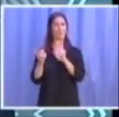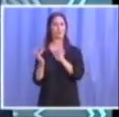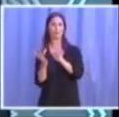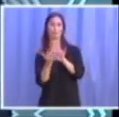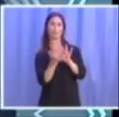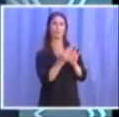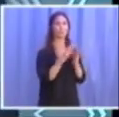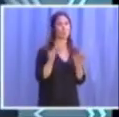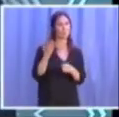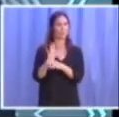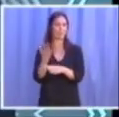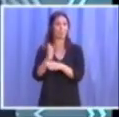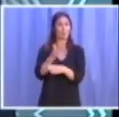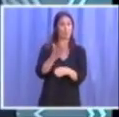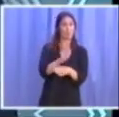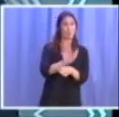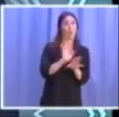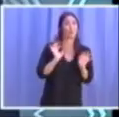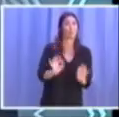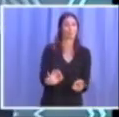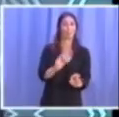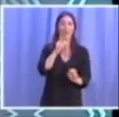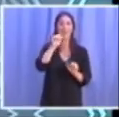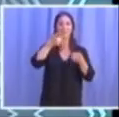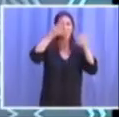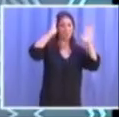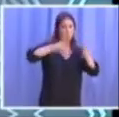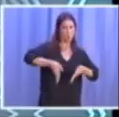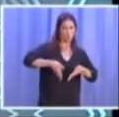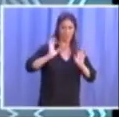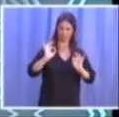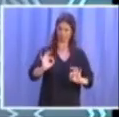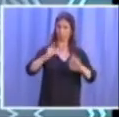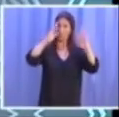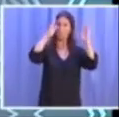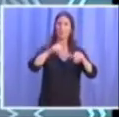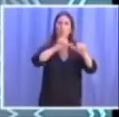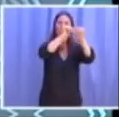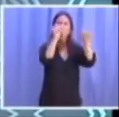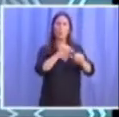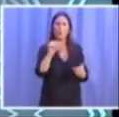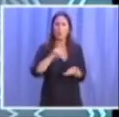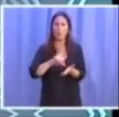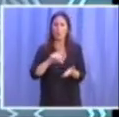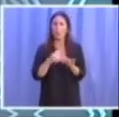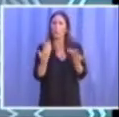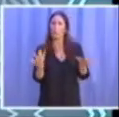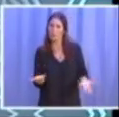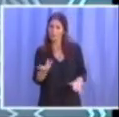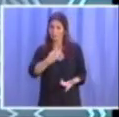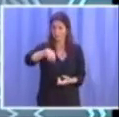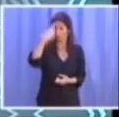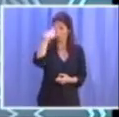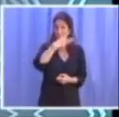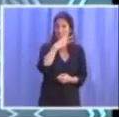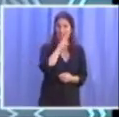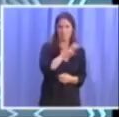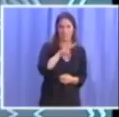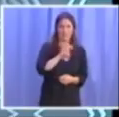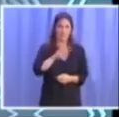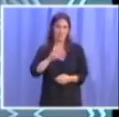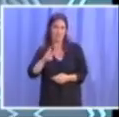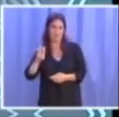contacto y con las presentaciones ya hechas, llega el momento de los bloques. El primero es el modelo de ciudad. Saben que tendrán 3 minutos cada